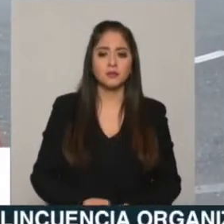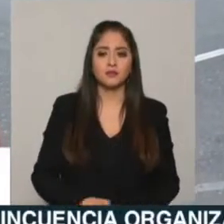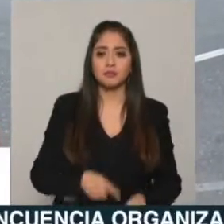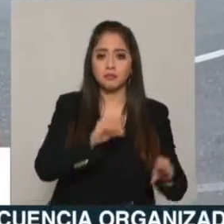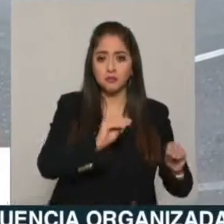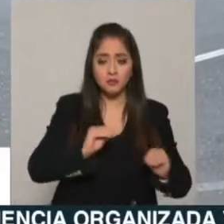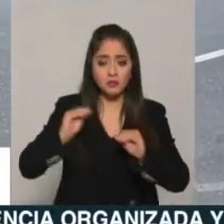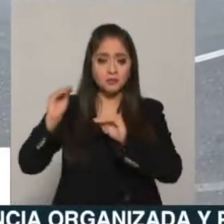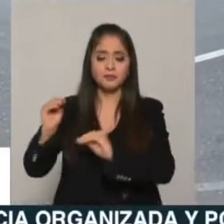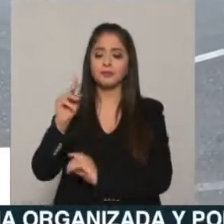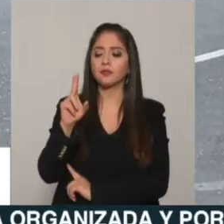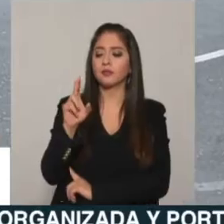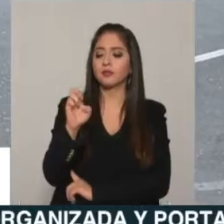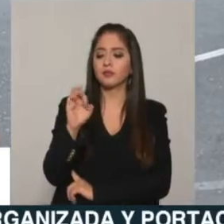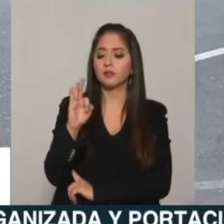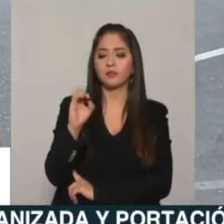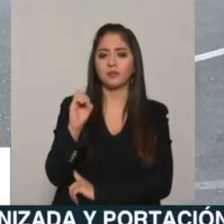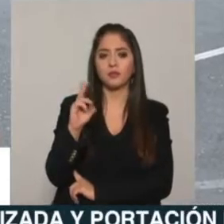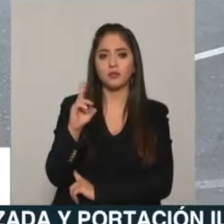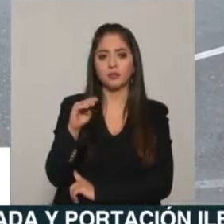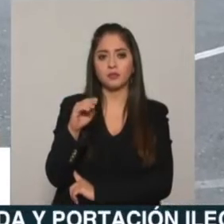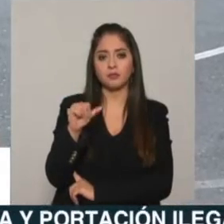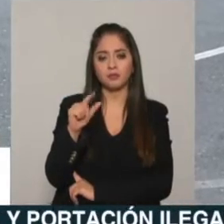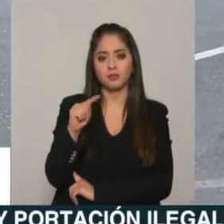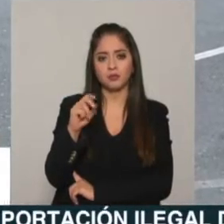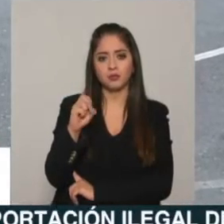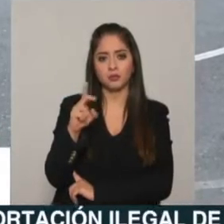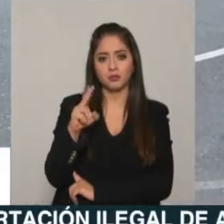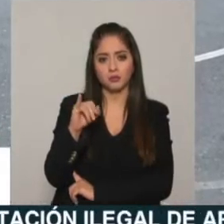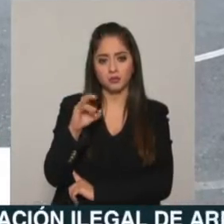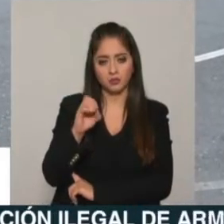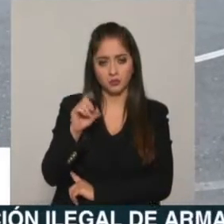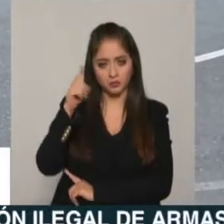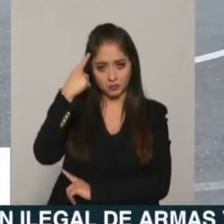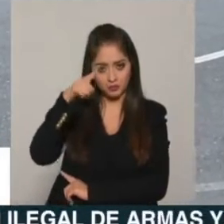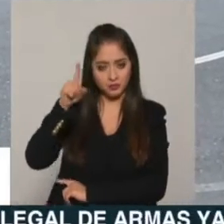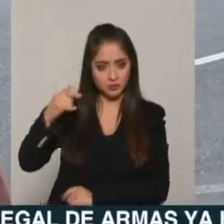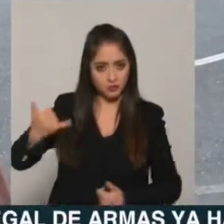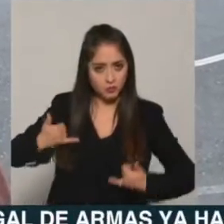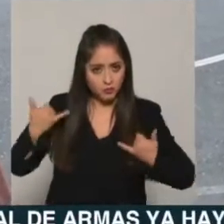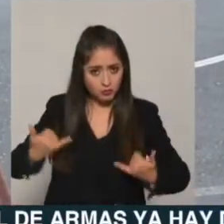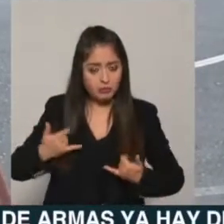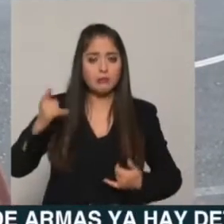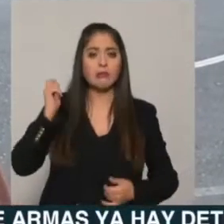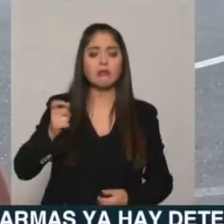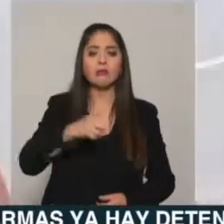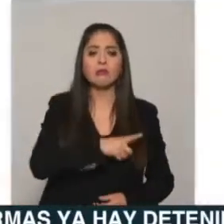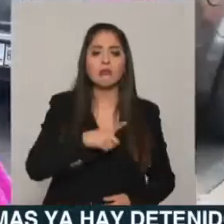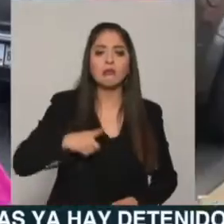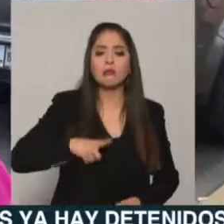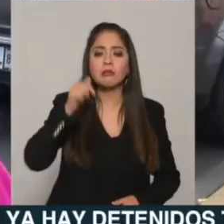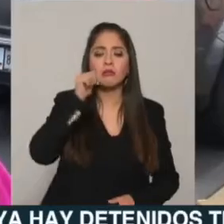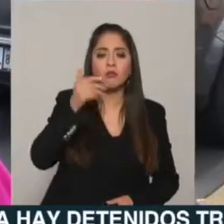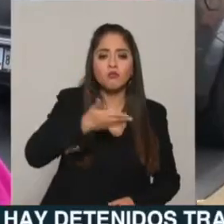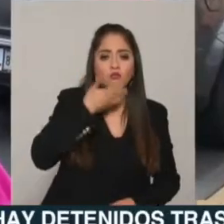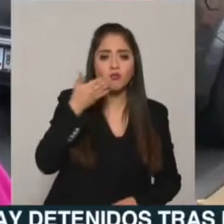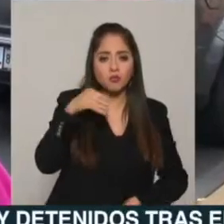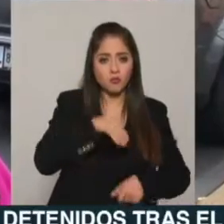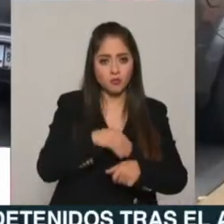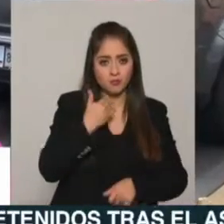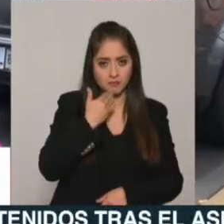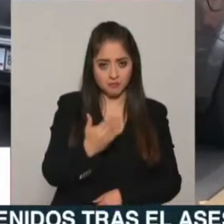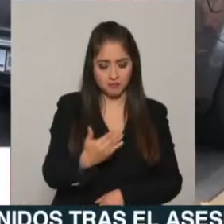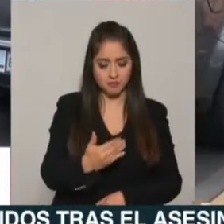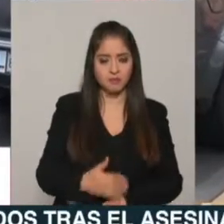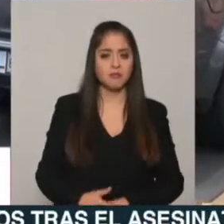para adolescentes y para que agarren la onda que se deben de portar bien. Tutelar,